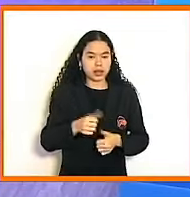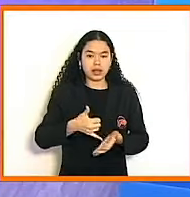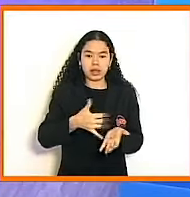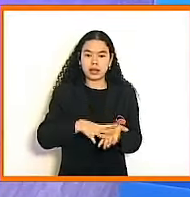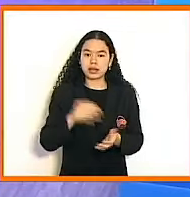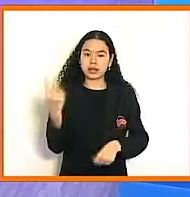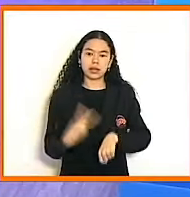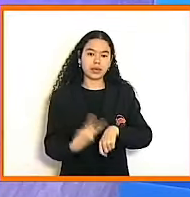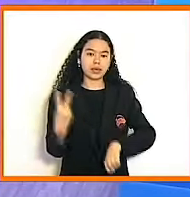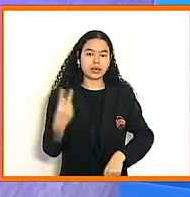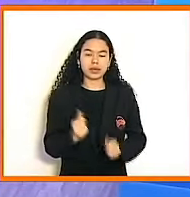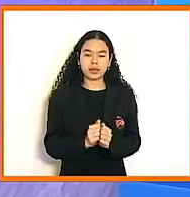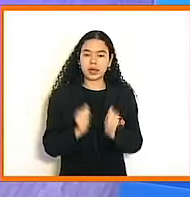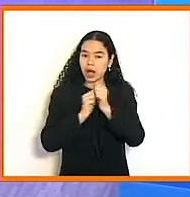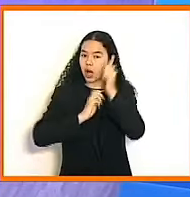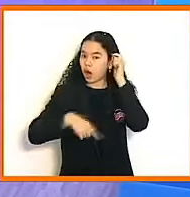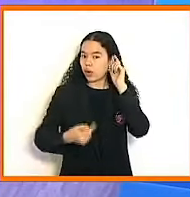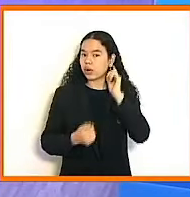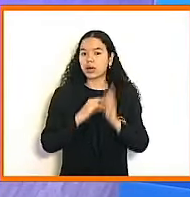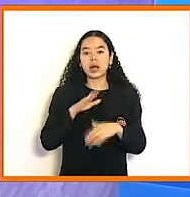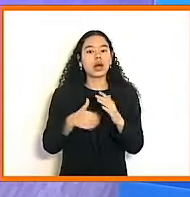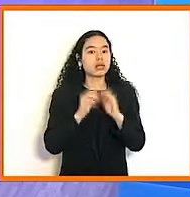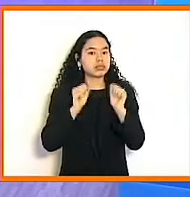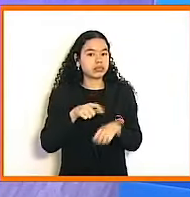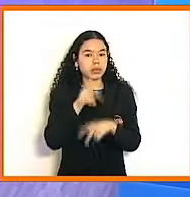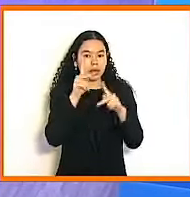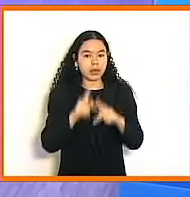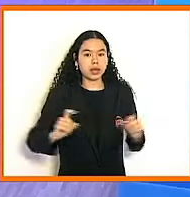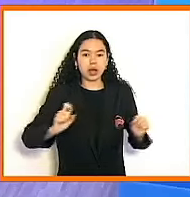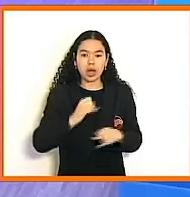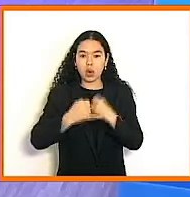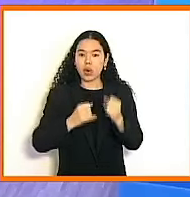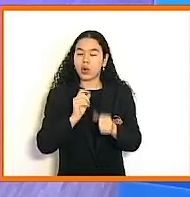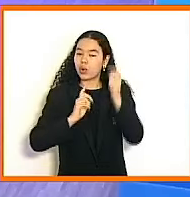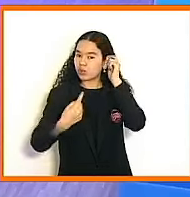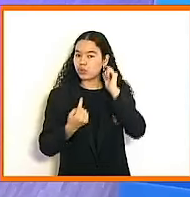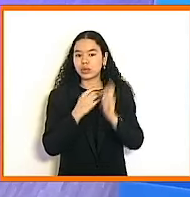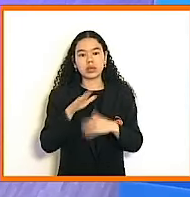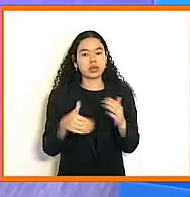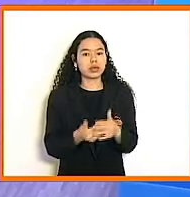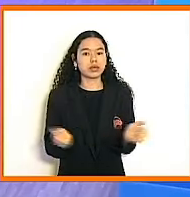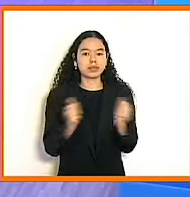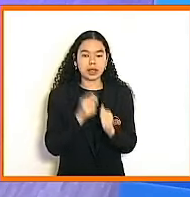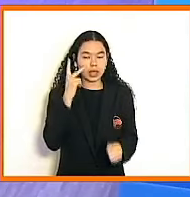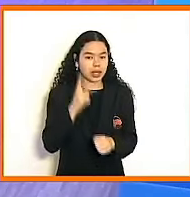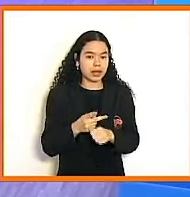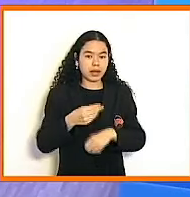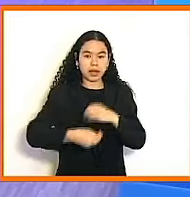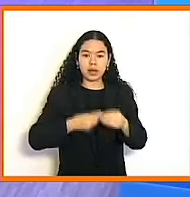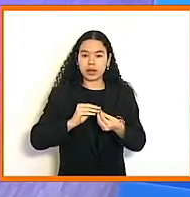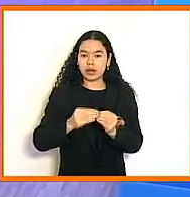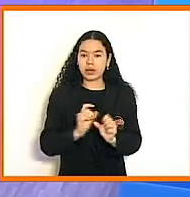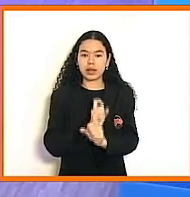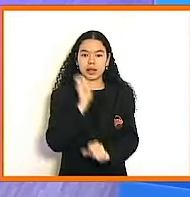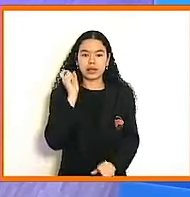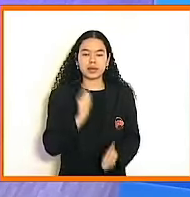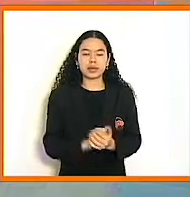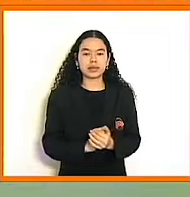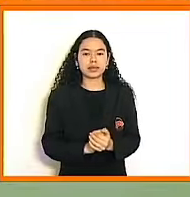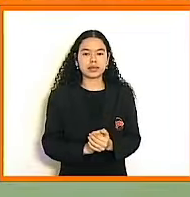se ha multiplicado por 2 en diaria. Y si fuiste parte de nuestros jugadores para más uno, acompáñame a conocer cuál será ese afortunado número